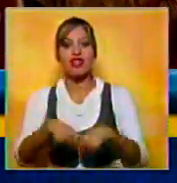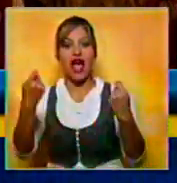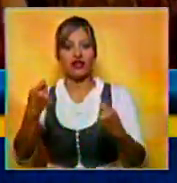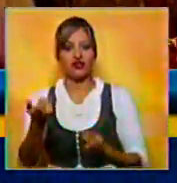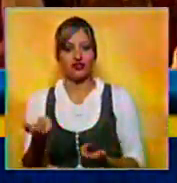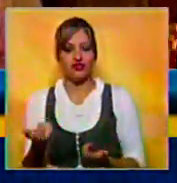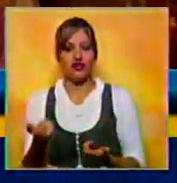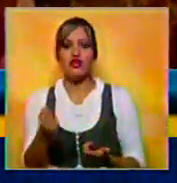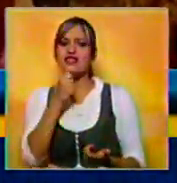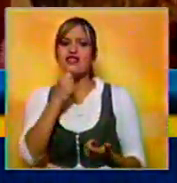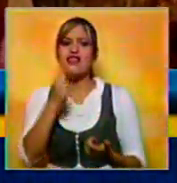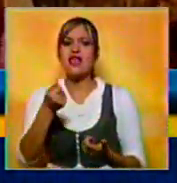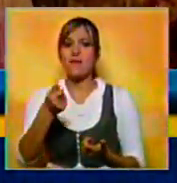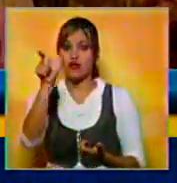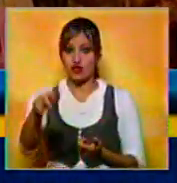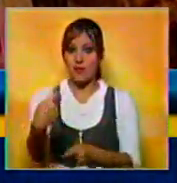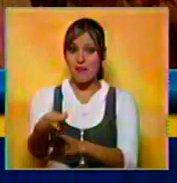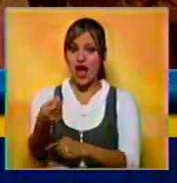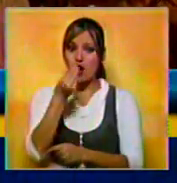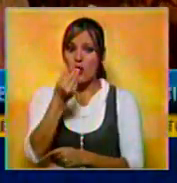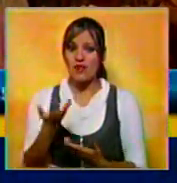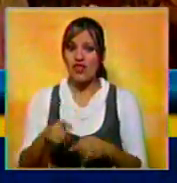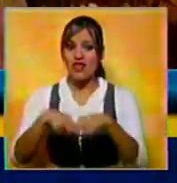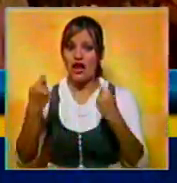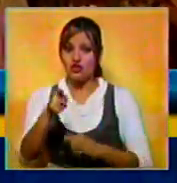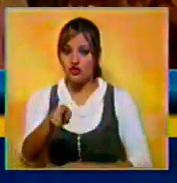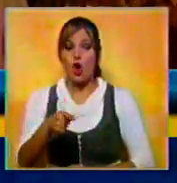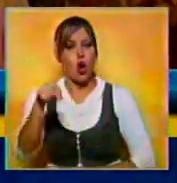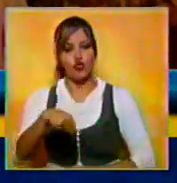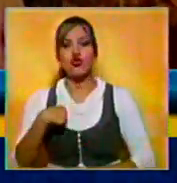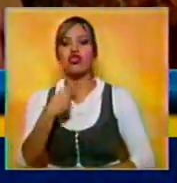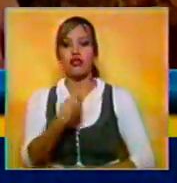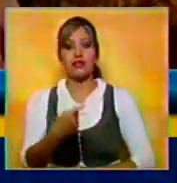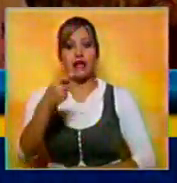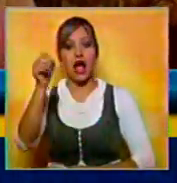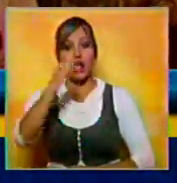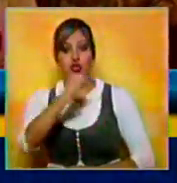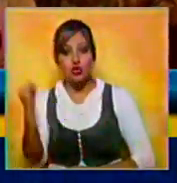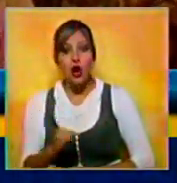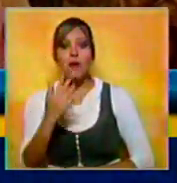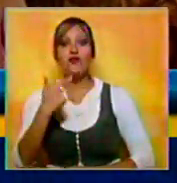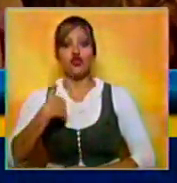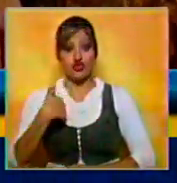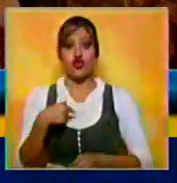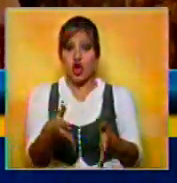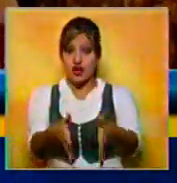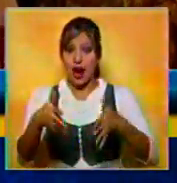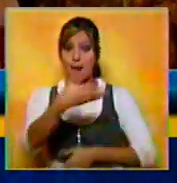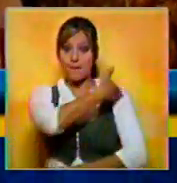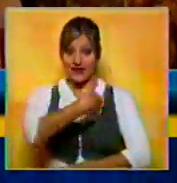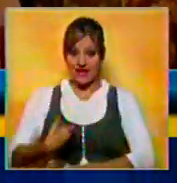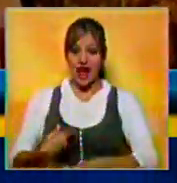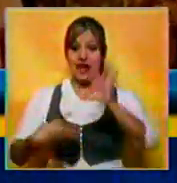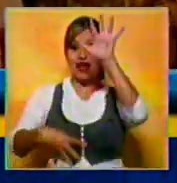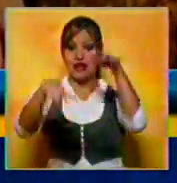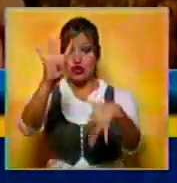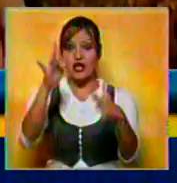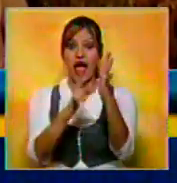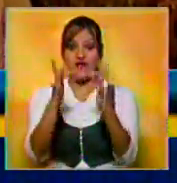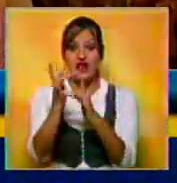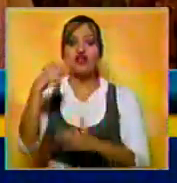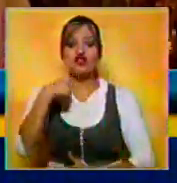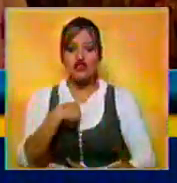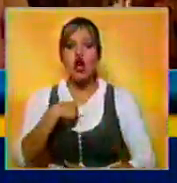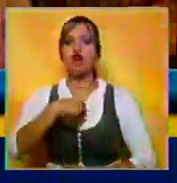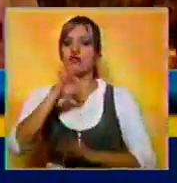reponga esa comida Yo vengo hoy a decirle al zulia que cuando me hagan su presidente el 14 de abril aquí